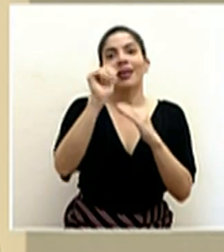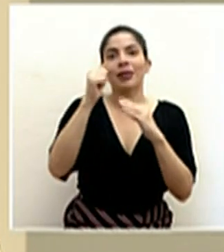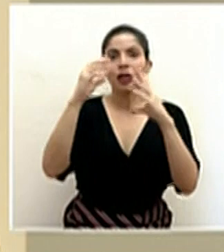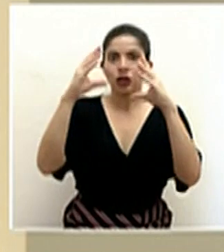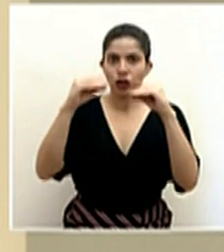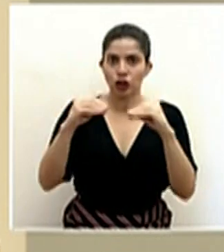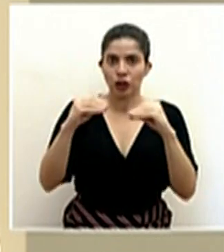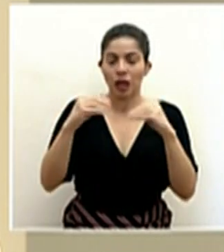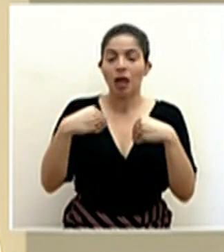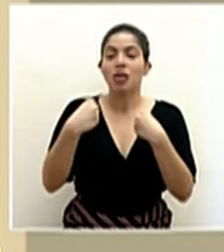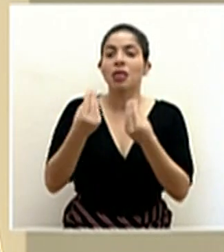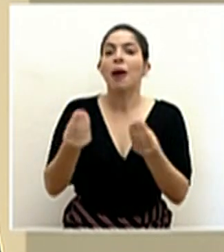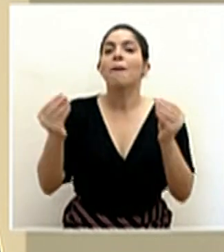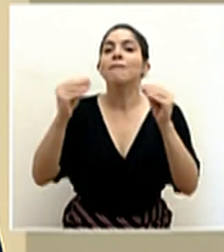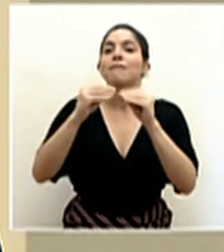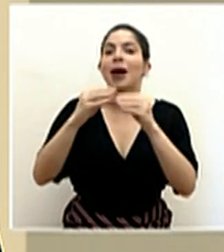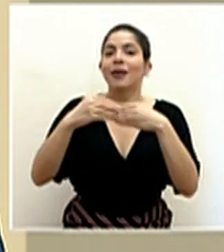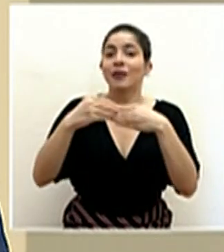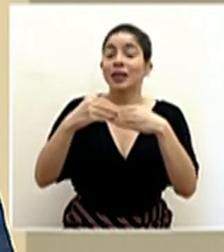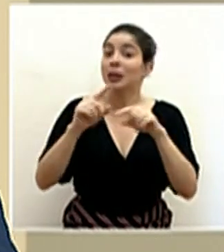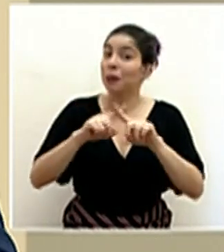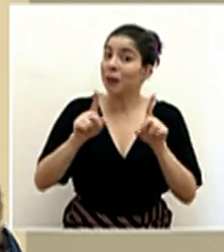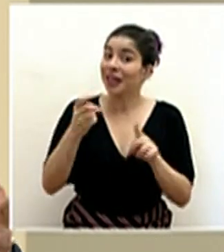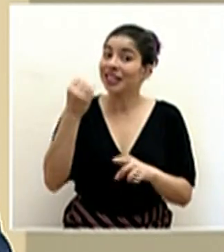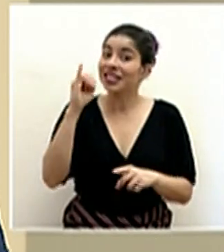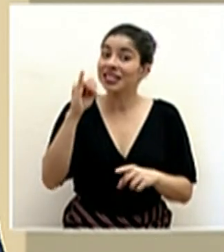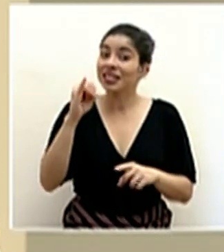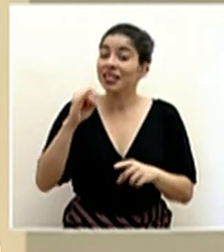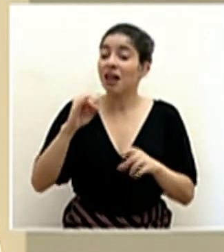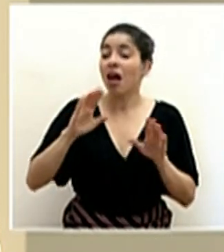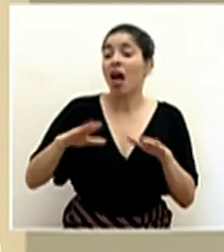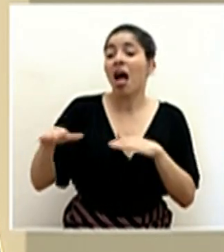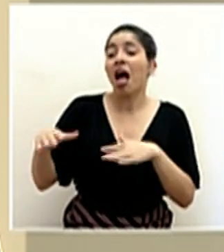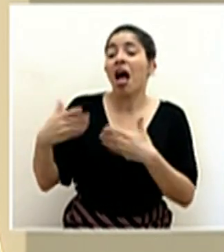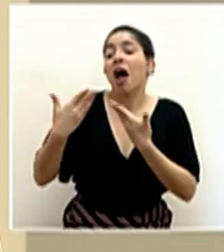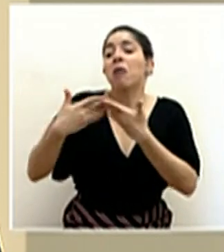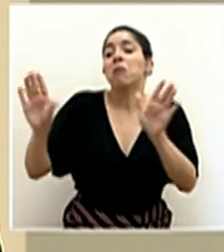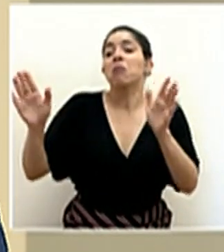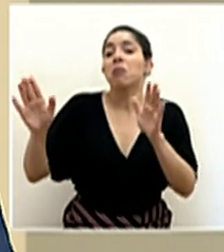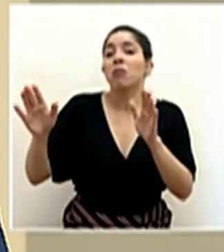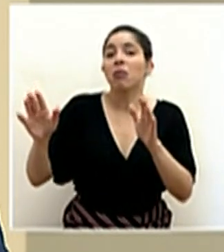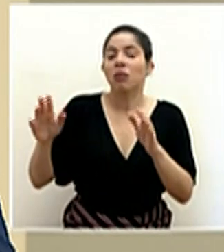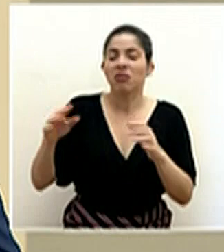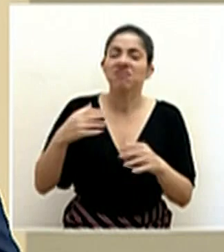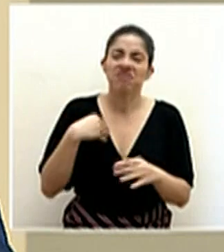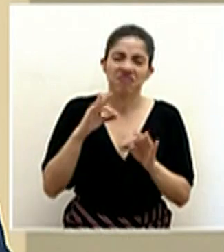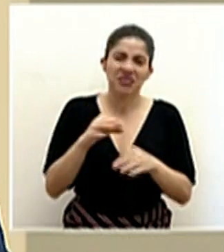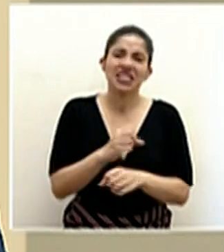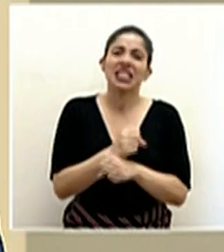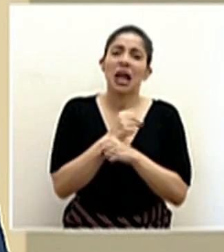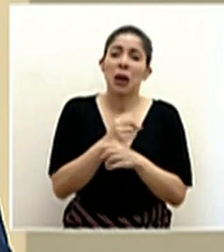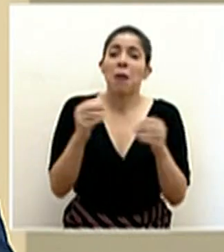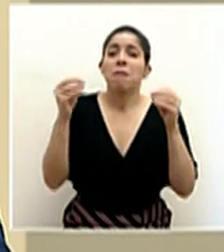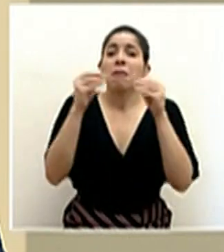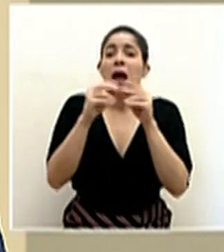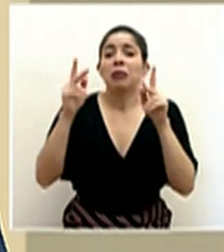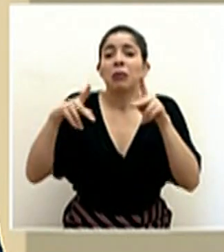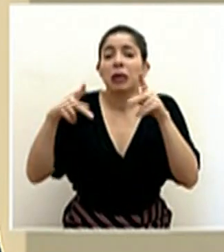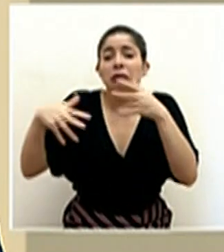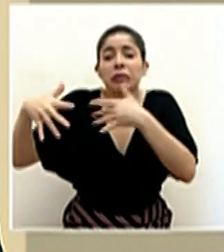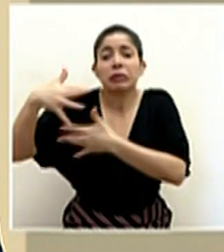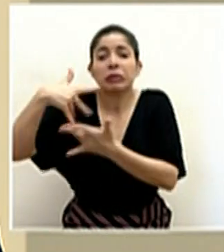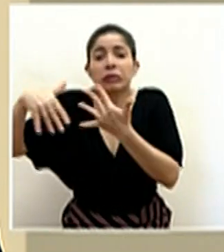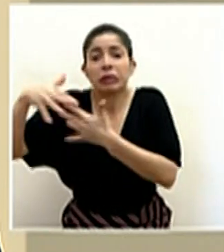noche para dar más oportunidad. Pero si hacemos un relajamiento completo de toda la medida, Le aseguro que va a haber más conglomeraciones y el